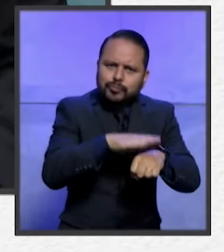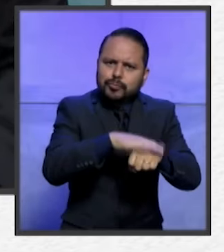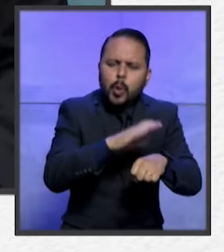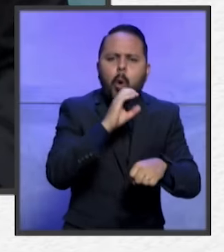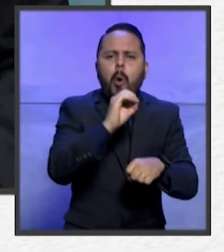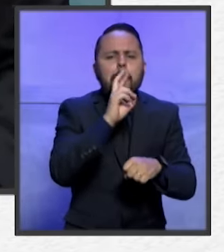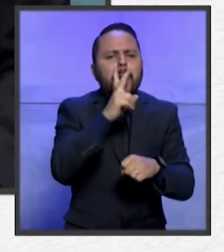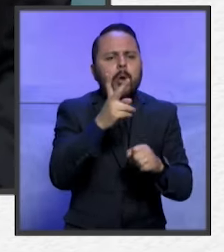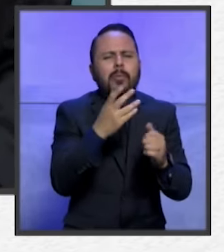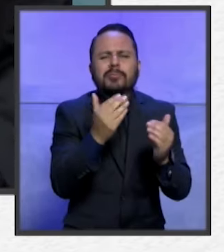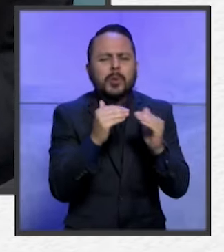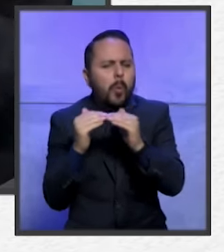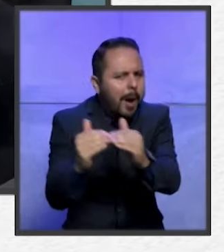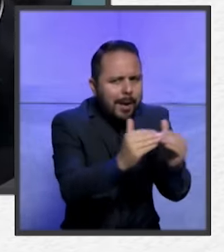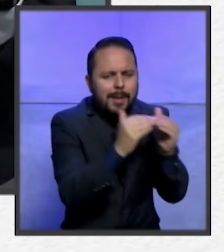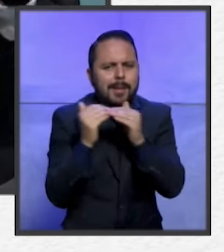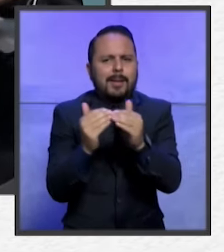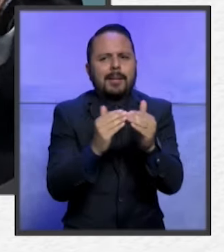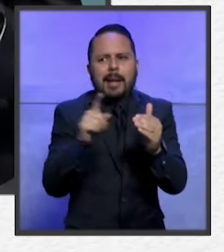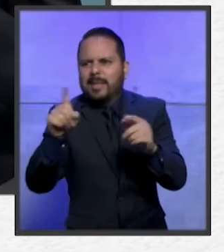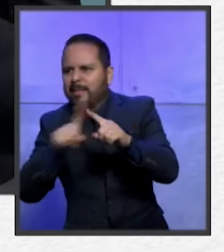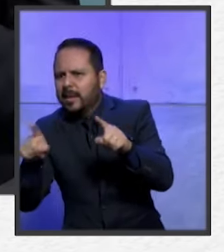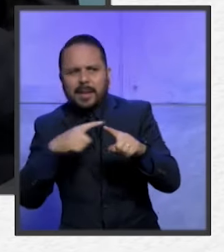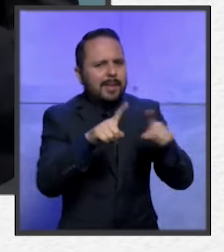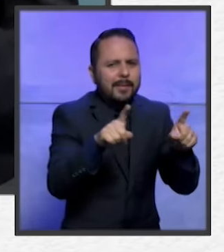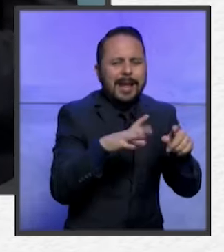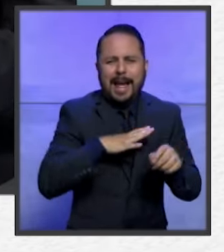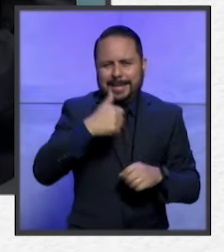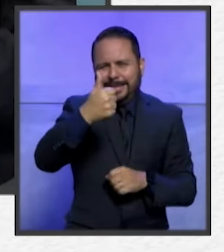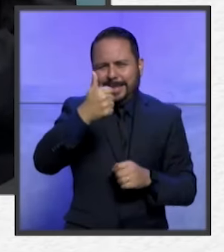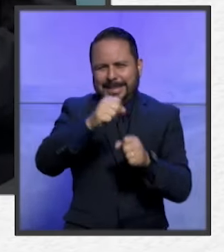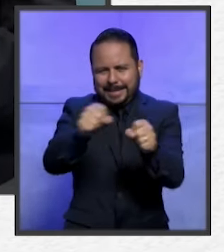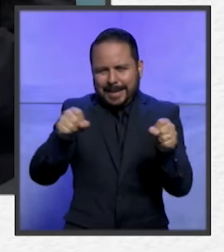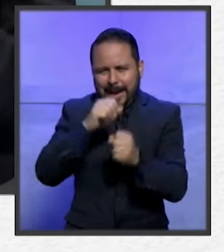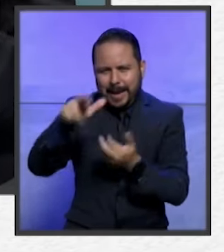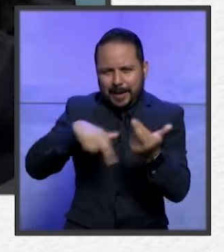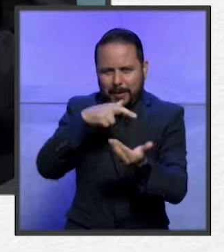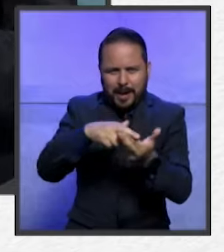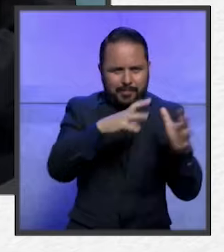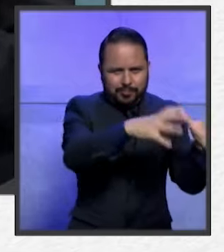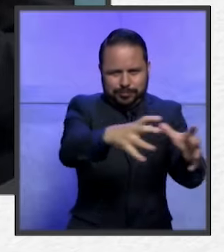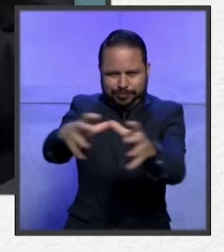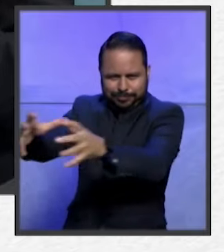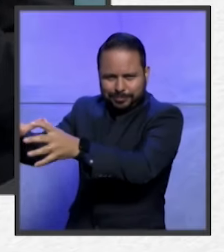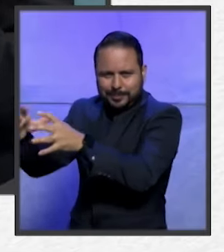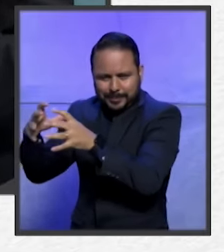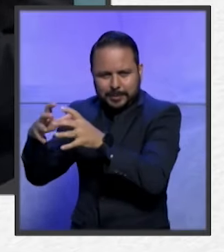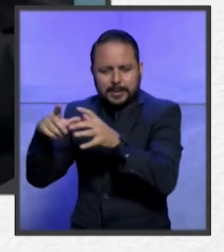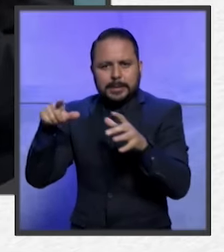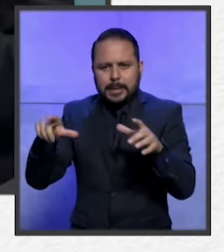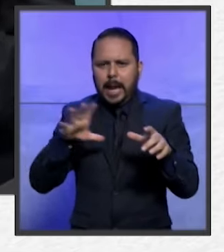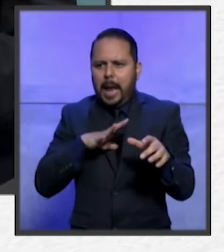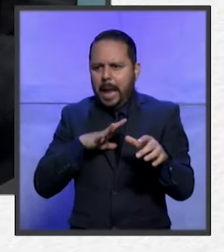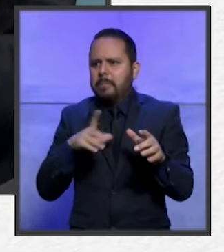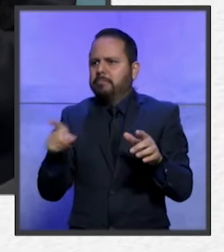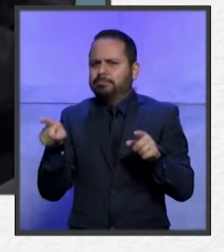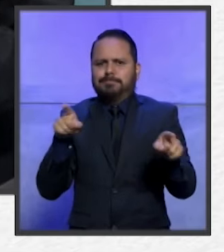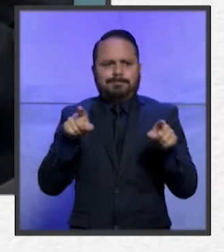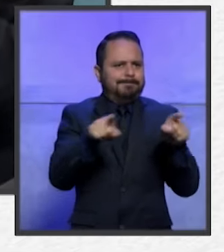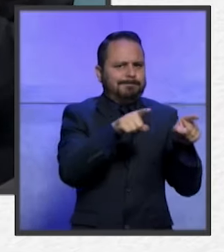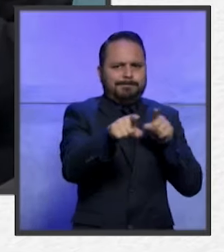necesario estandarizar porque de las seis salas regionales que existen hasta la fecha en en el tribunal electoral se